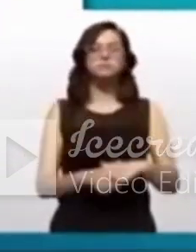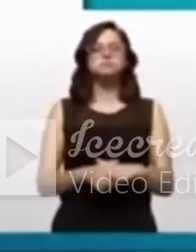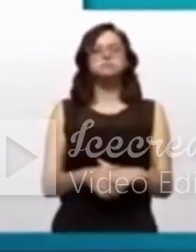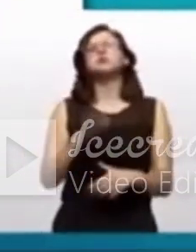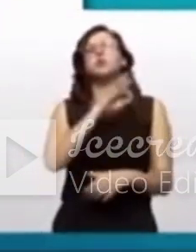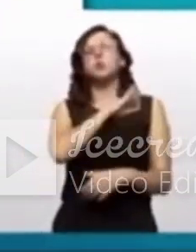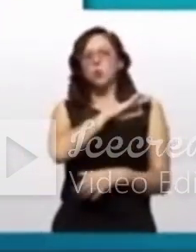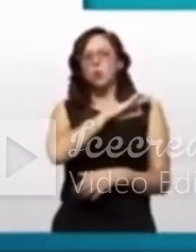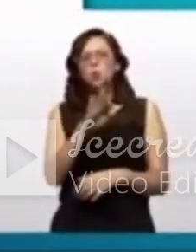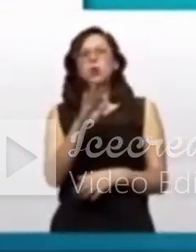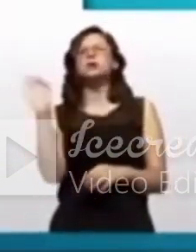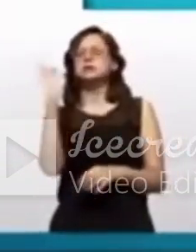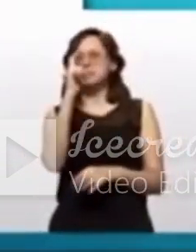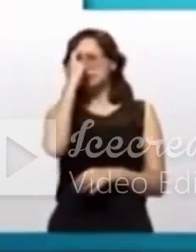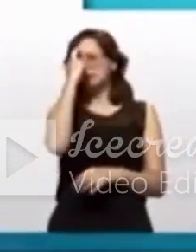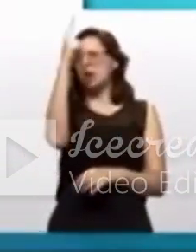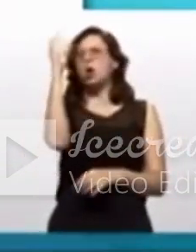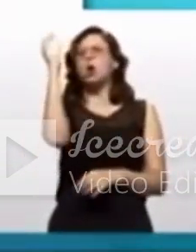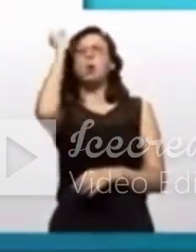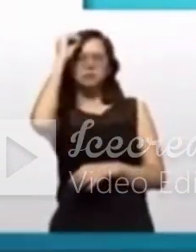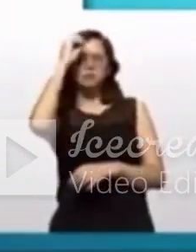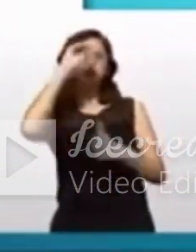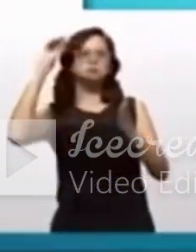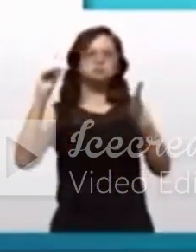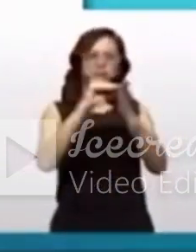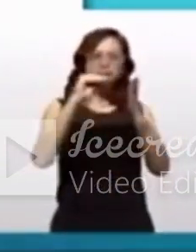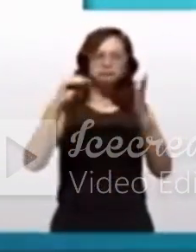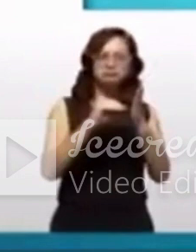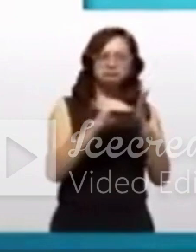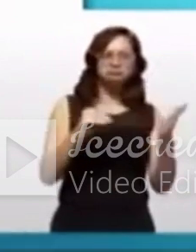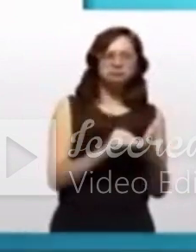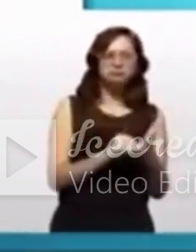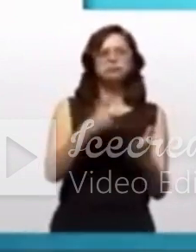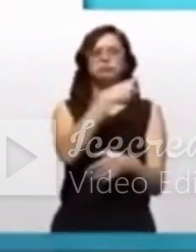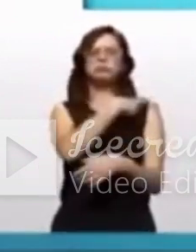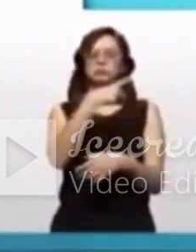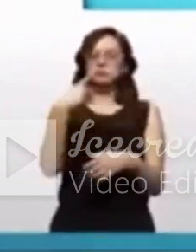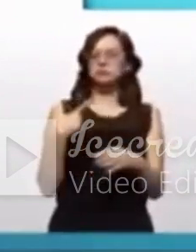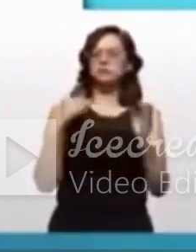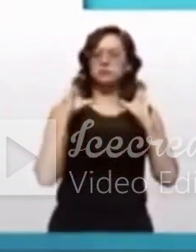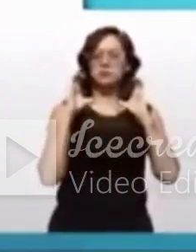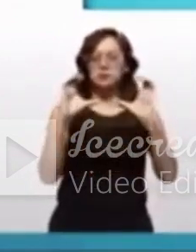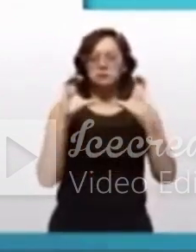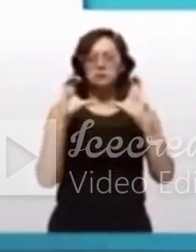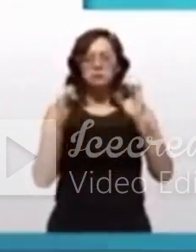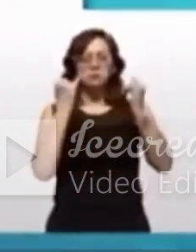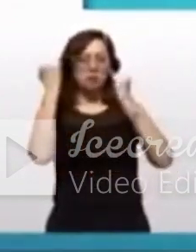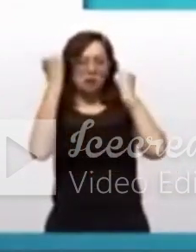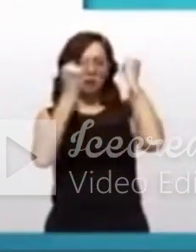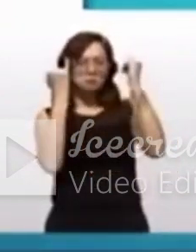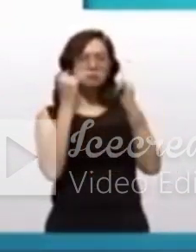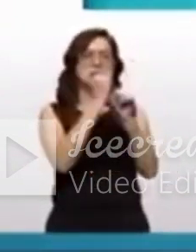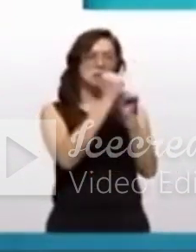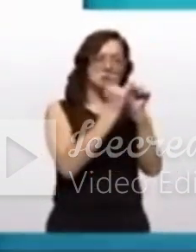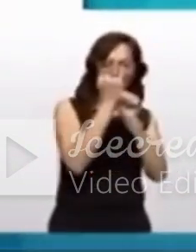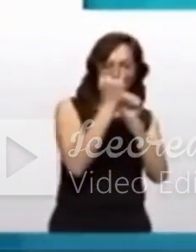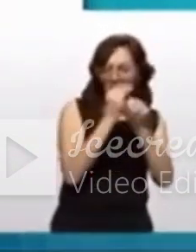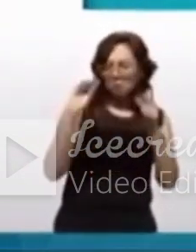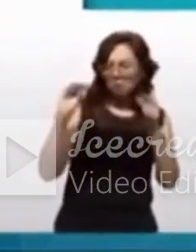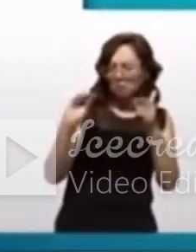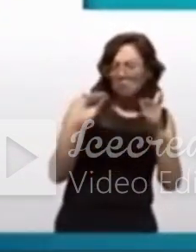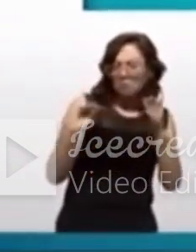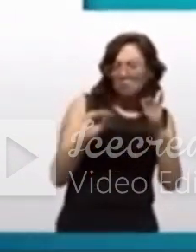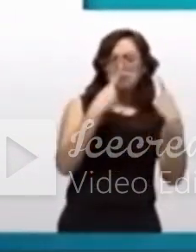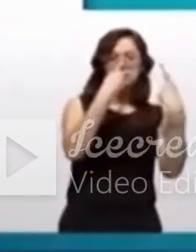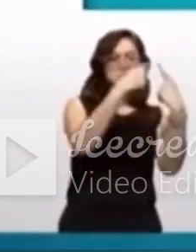incluir opiniones personales del autor. Por este motivo, tienden a elaborarse con ciertos criterios subjetivos del investigador, aunque incluya una